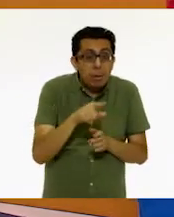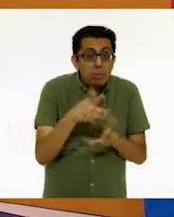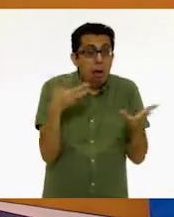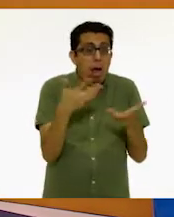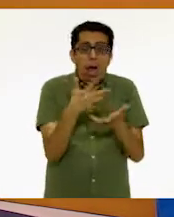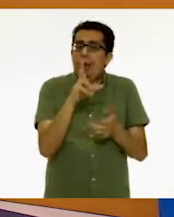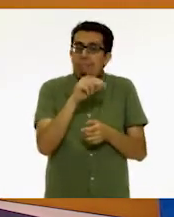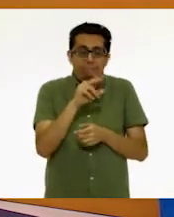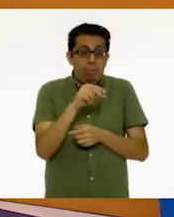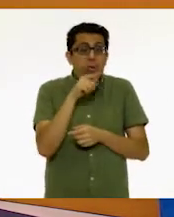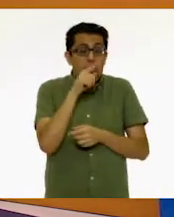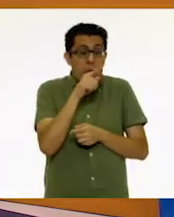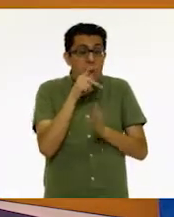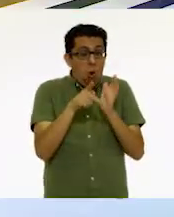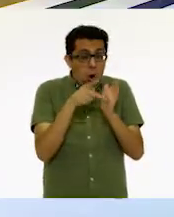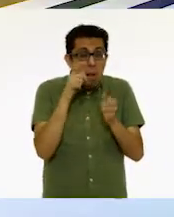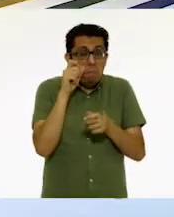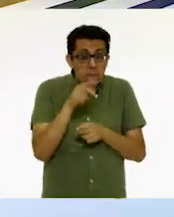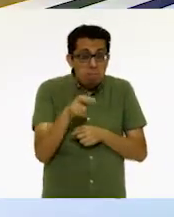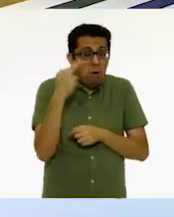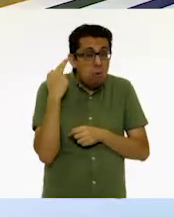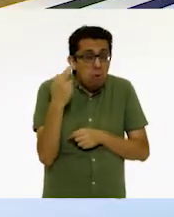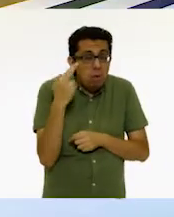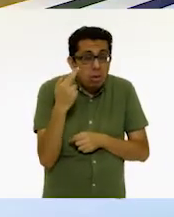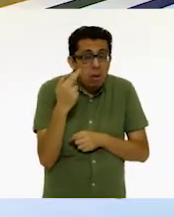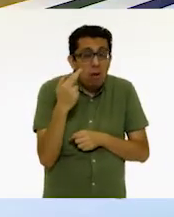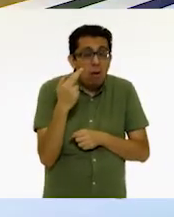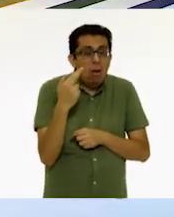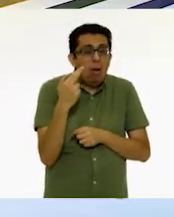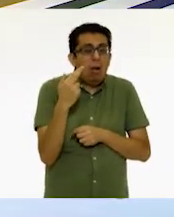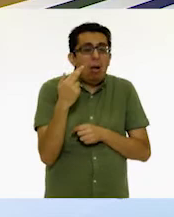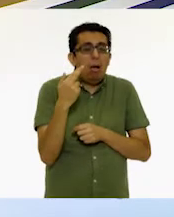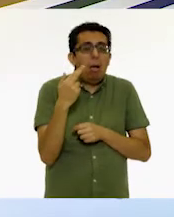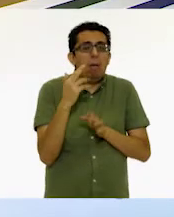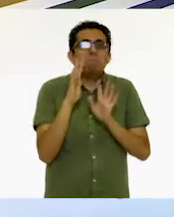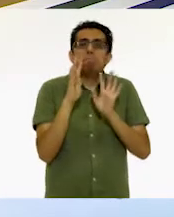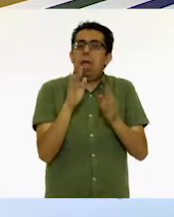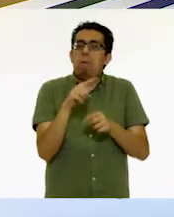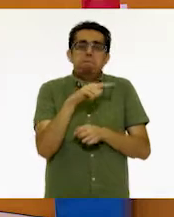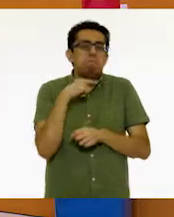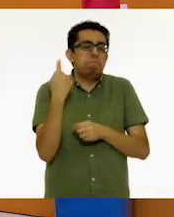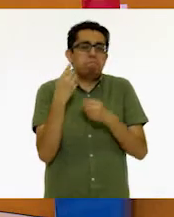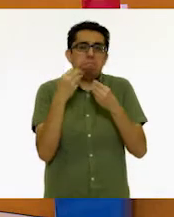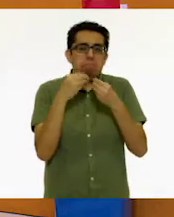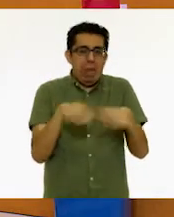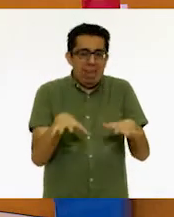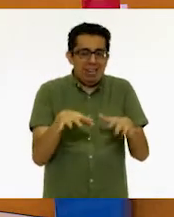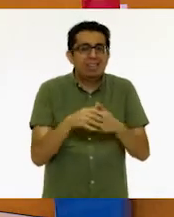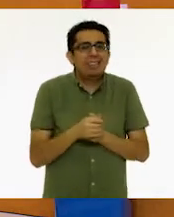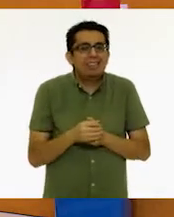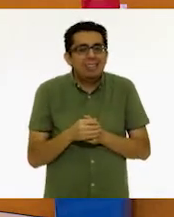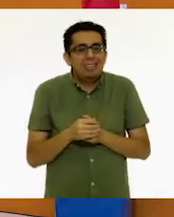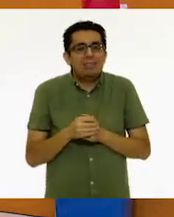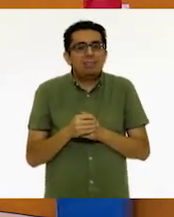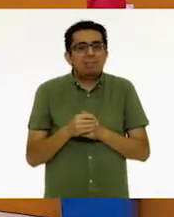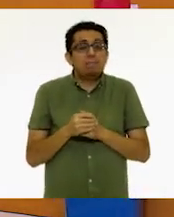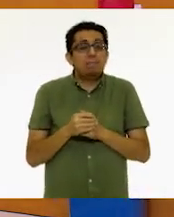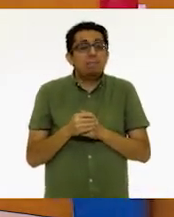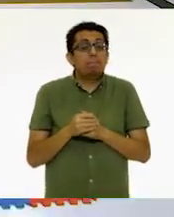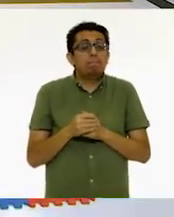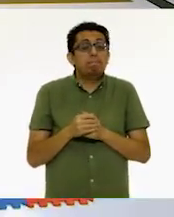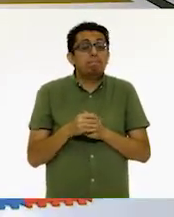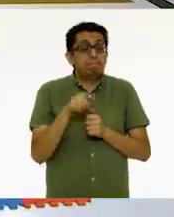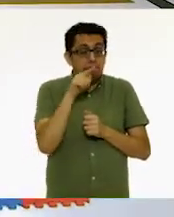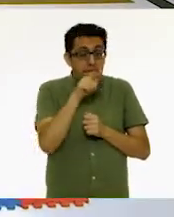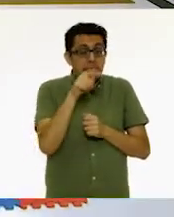nosotros repite o no se le ocurre ya otro sonido voluntario... Pierde. Ajá, pierde. Y lo que vamos a hacer es que el que